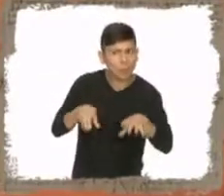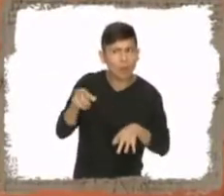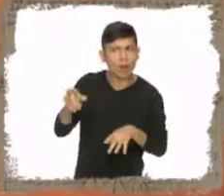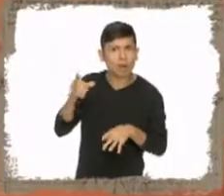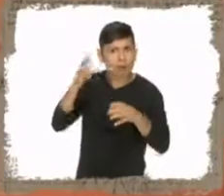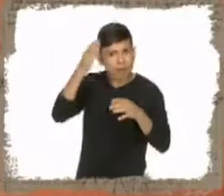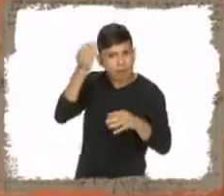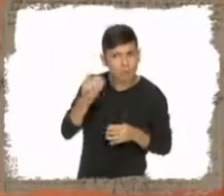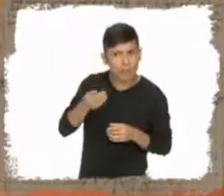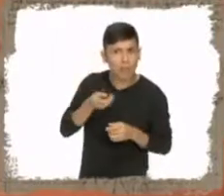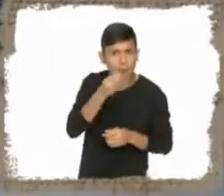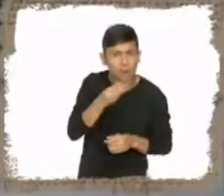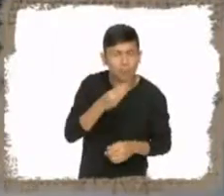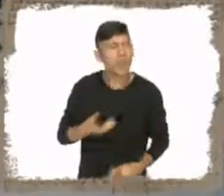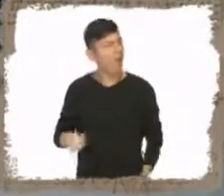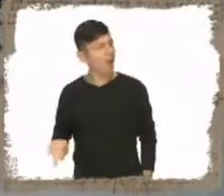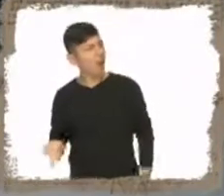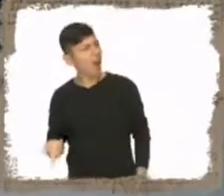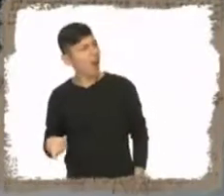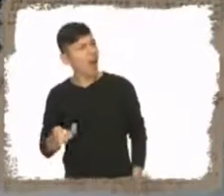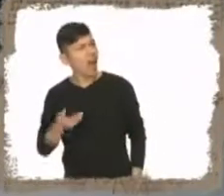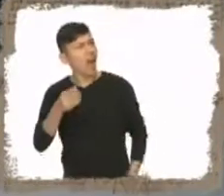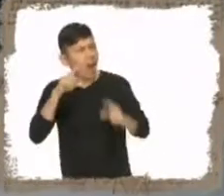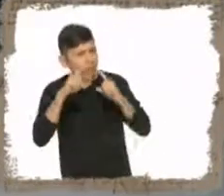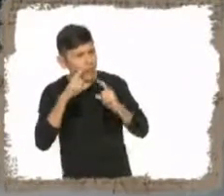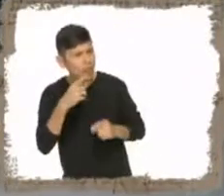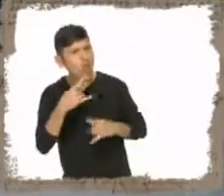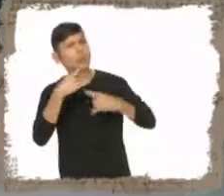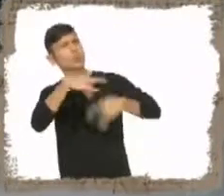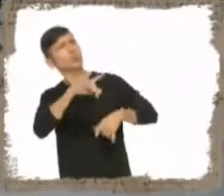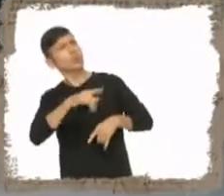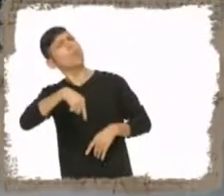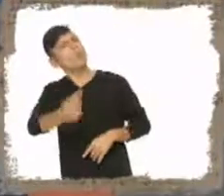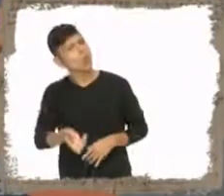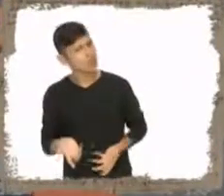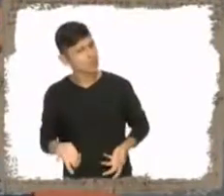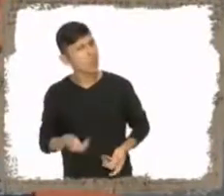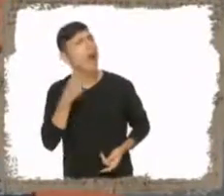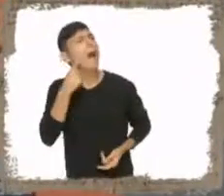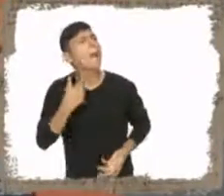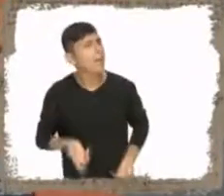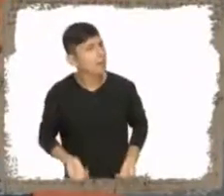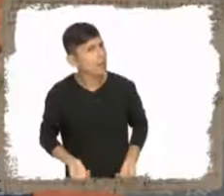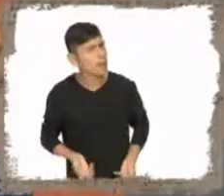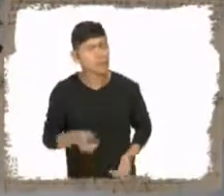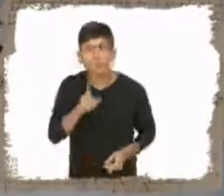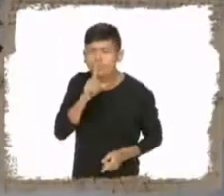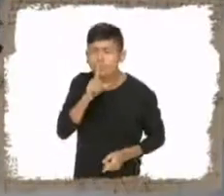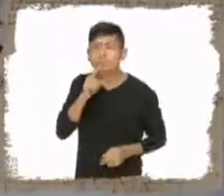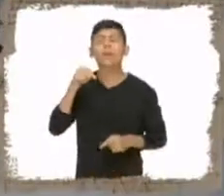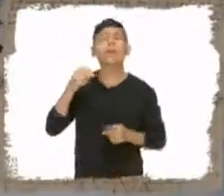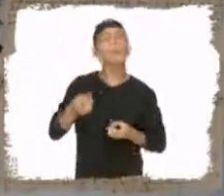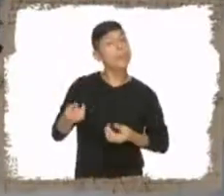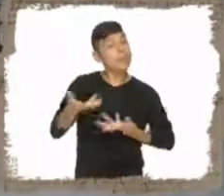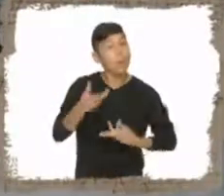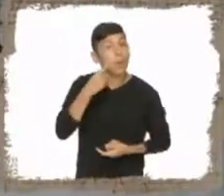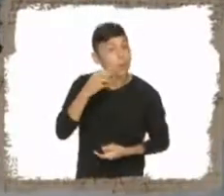horribles huevos fritos que hace Camila para la cena. Alfredo! La próxima te los haces vos, los huevos fritos, a ver cómo te